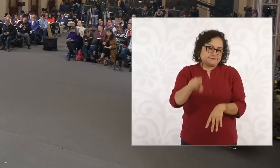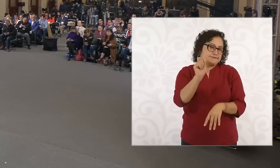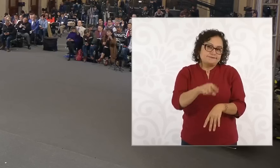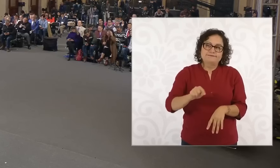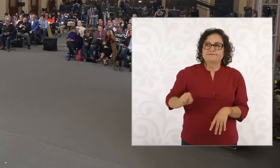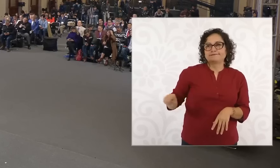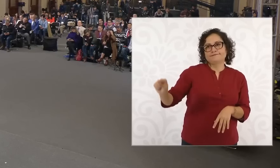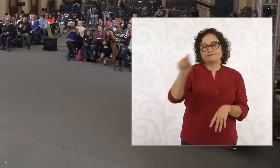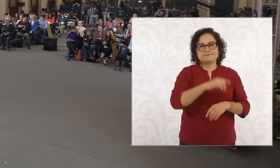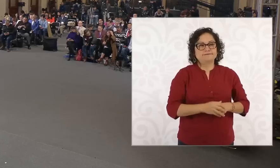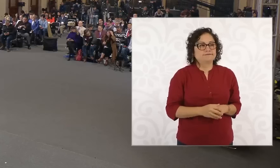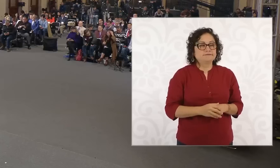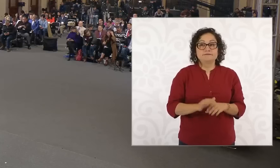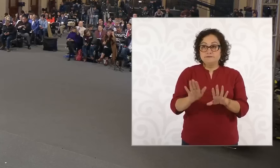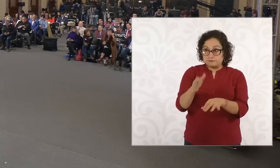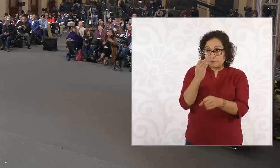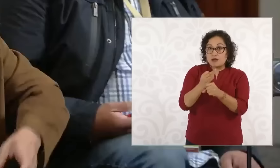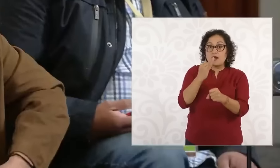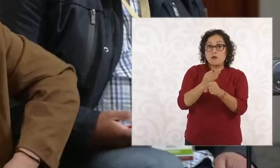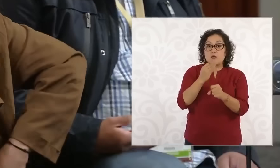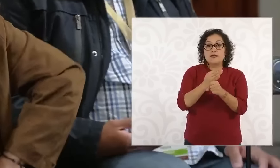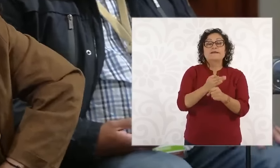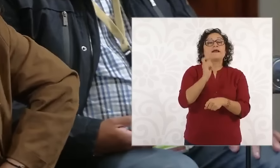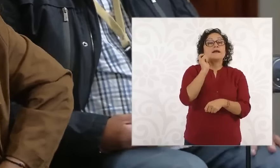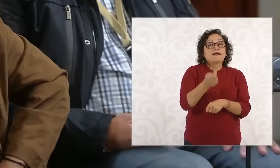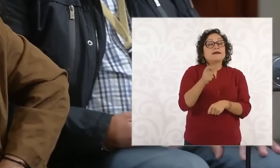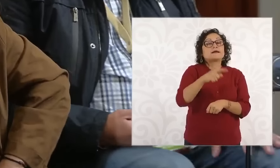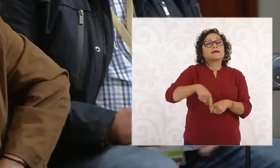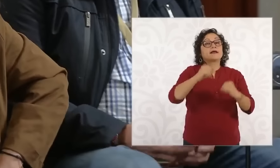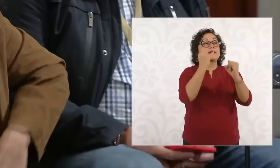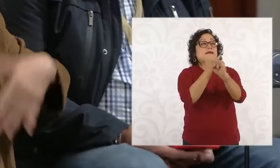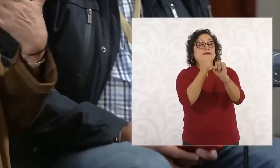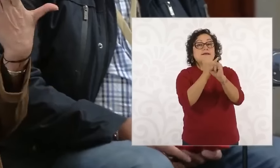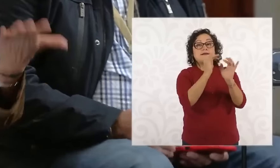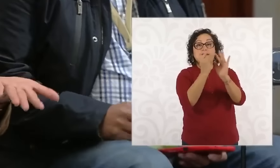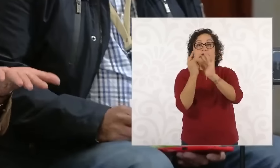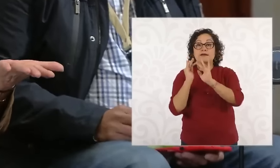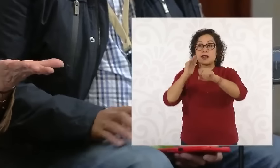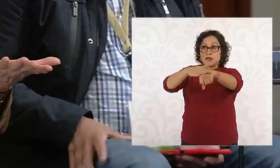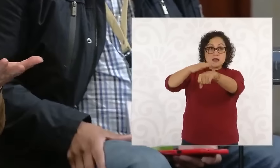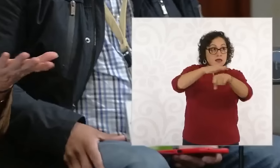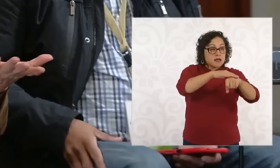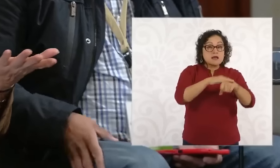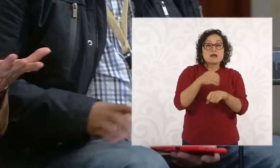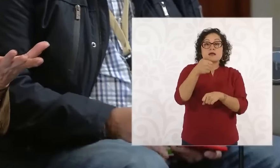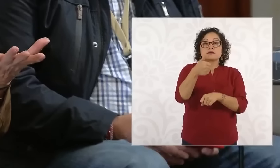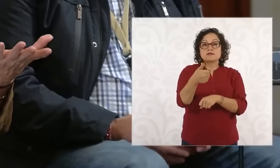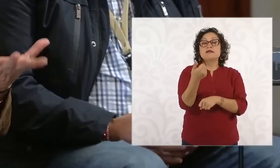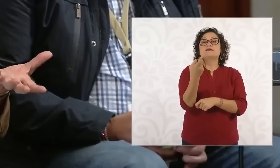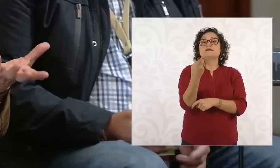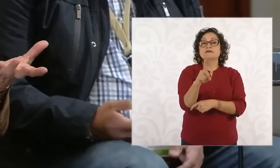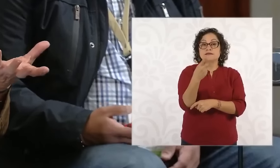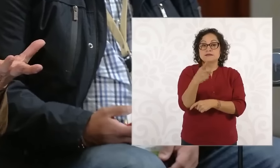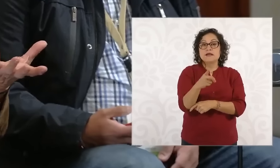haciendo una convocatoria en las redes sociales para que el 6 de diciembre se efectúe una marcha, pero ahora apoyándola a usted. O sea, ¿qué